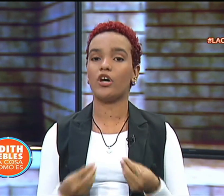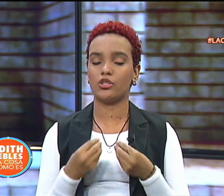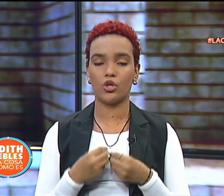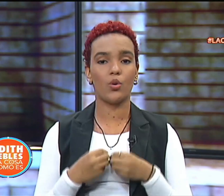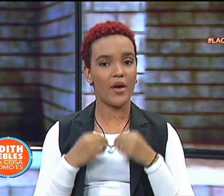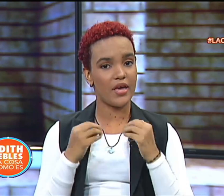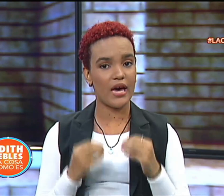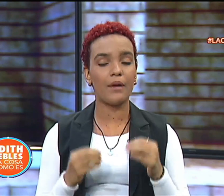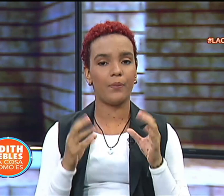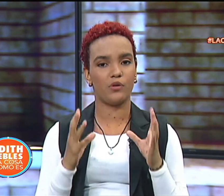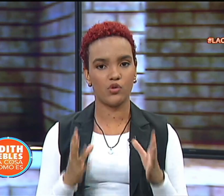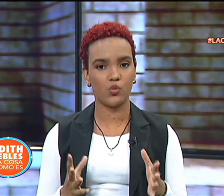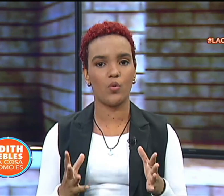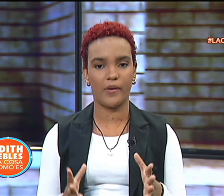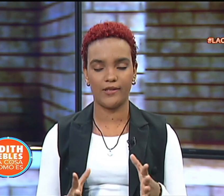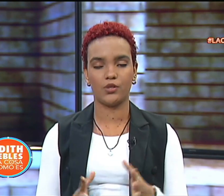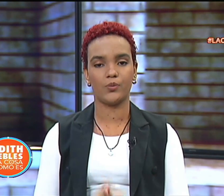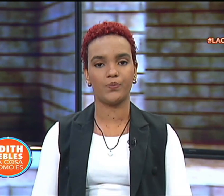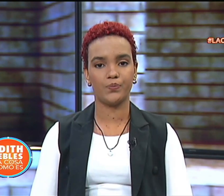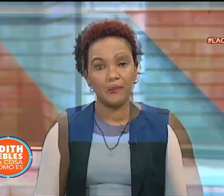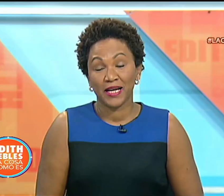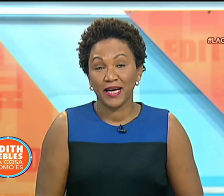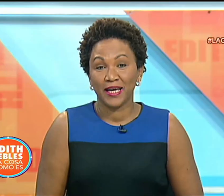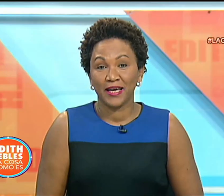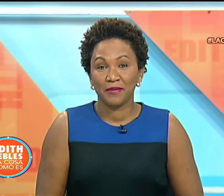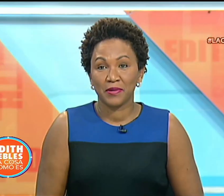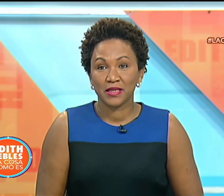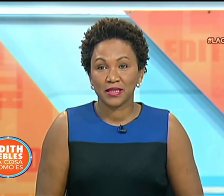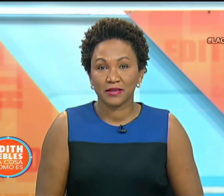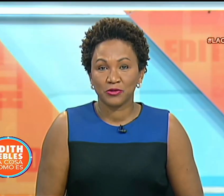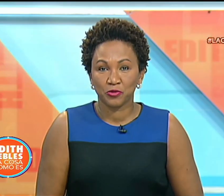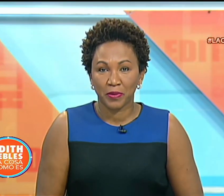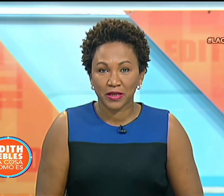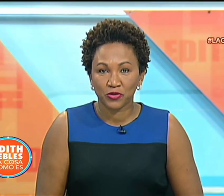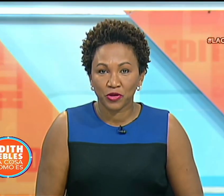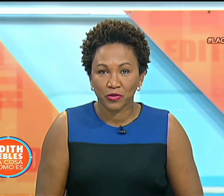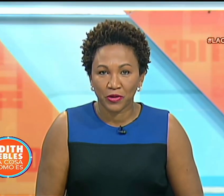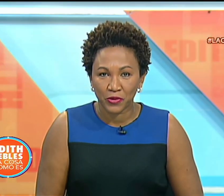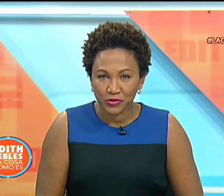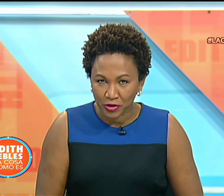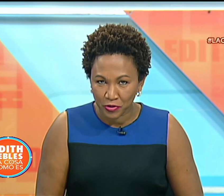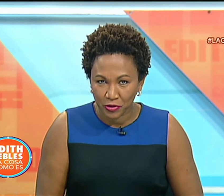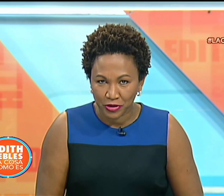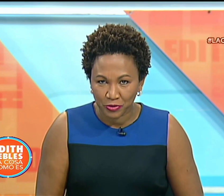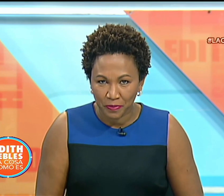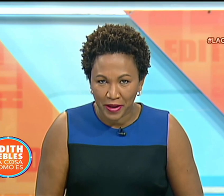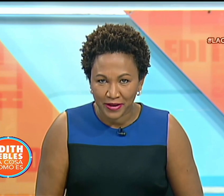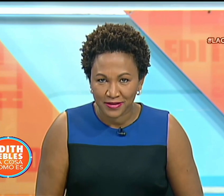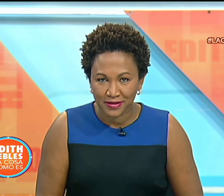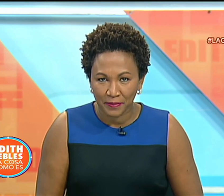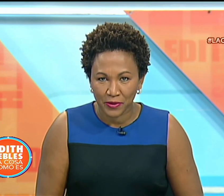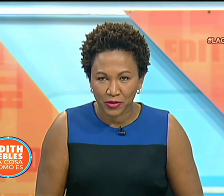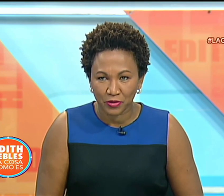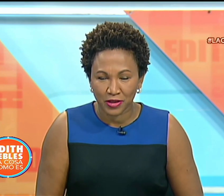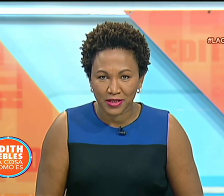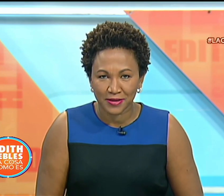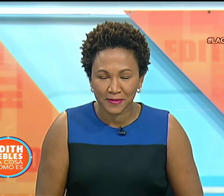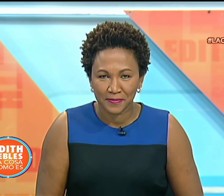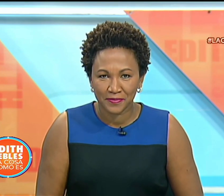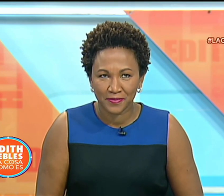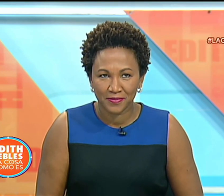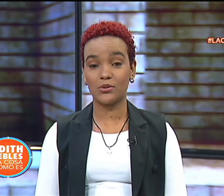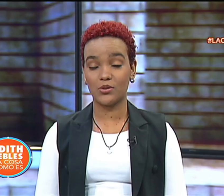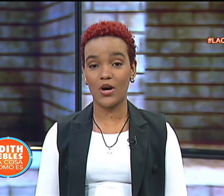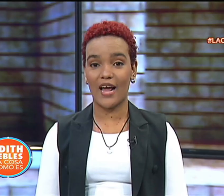proceso que todo va a llegar pero en su momento mira me dicen que si tus padres son educadores son educadores sus padres están preguntando en el chat